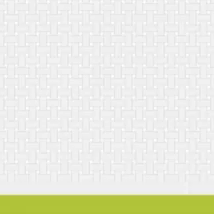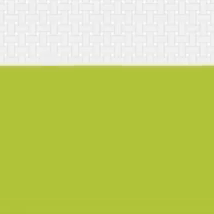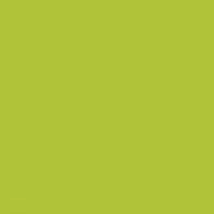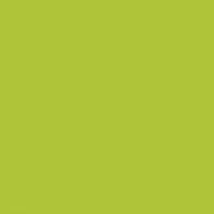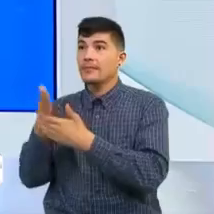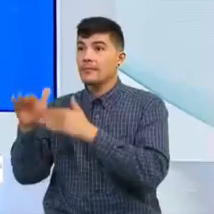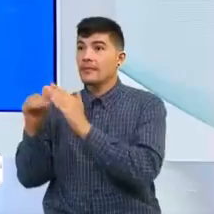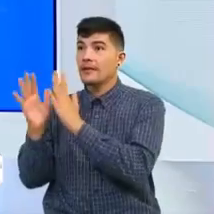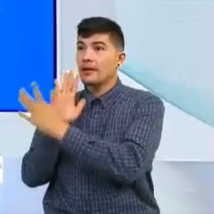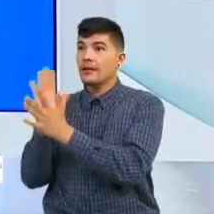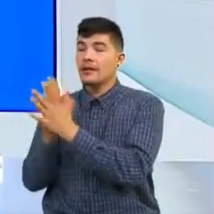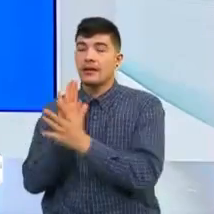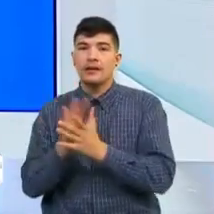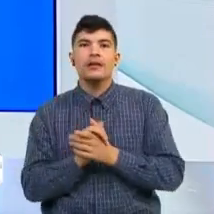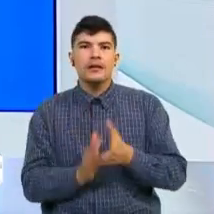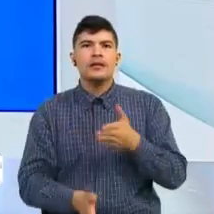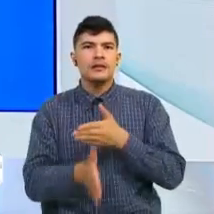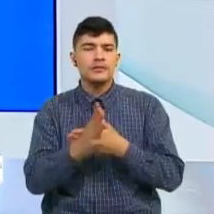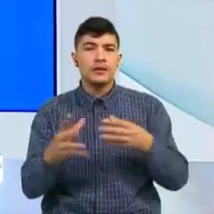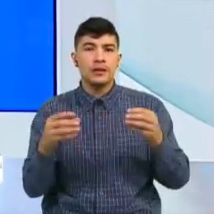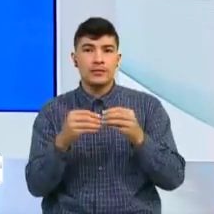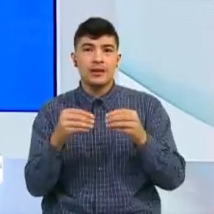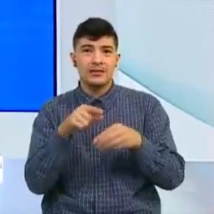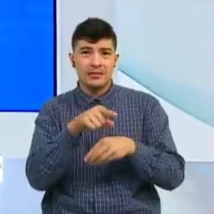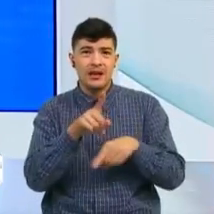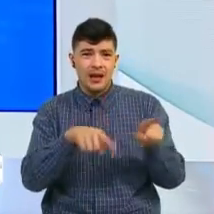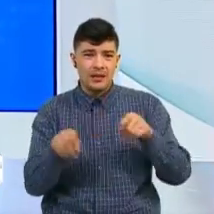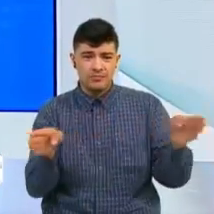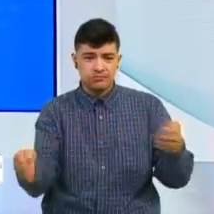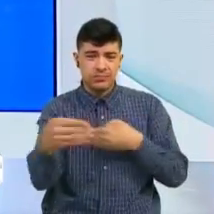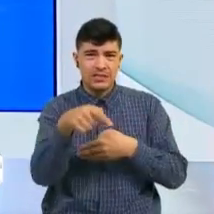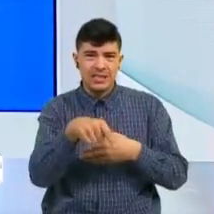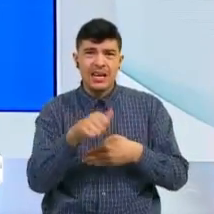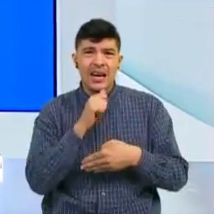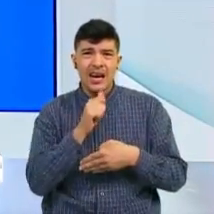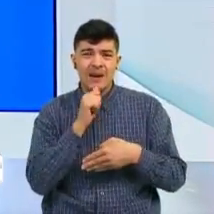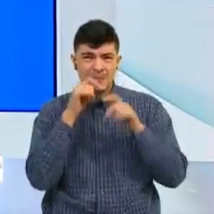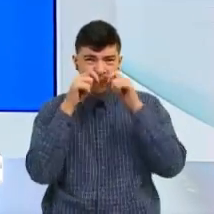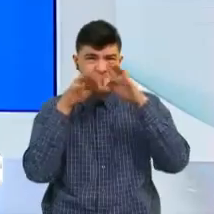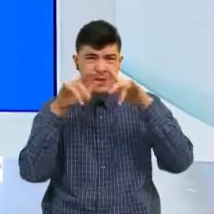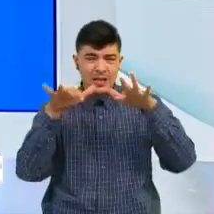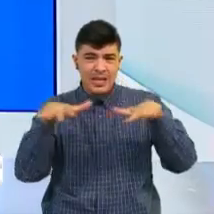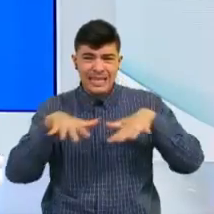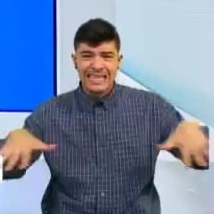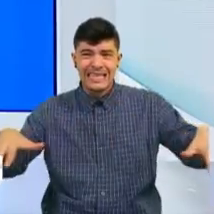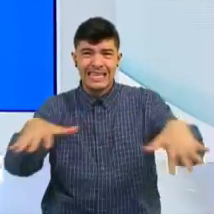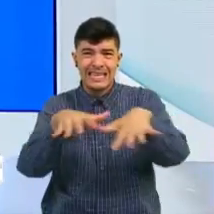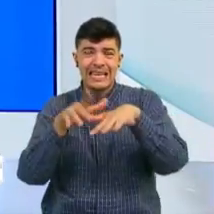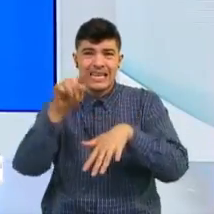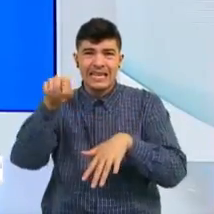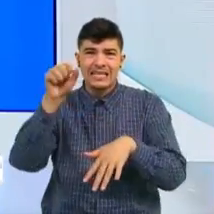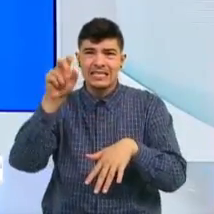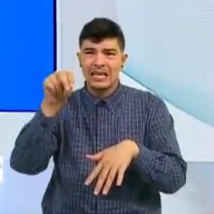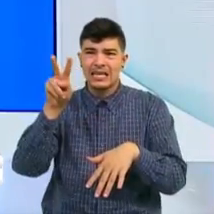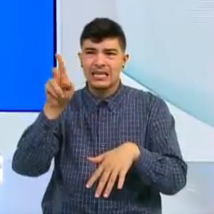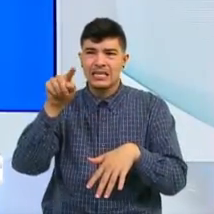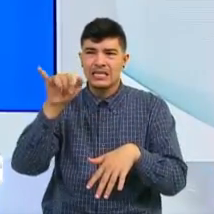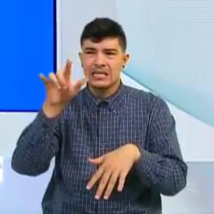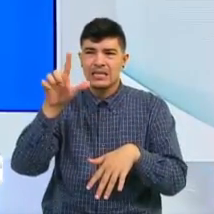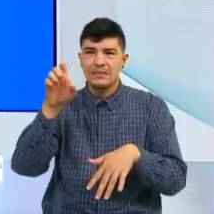Cantro.com. Y de otra parte les contamos que rellenos sanitarios y posible contaminación de la Ciénaga San Silvestre son los temas que hoy se debatieron